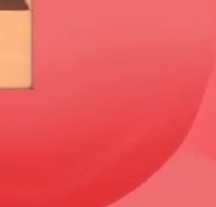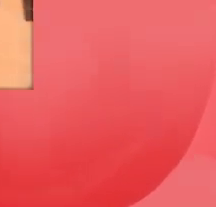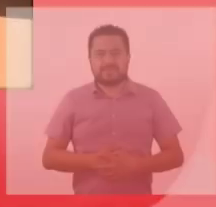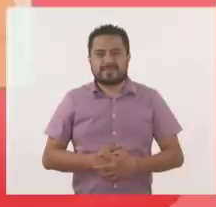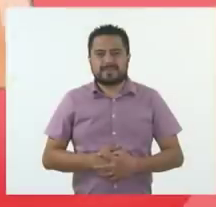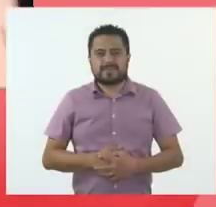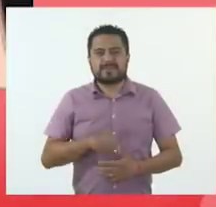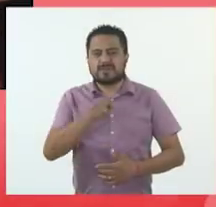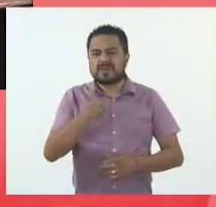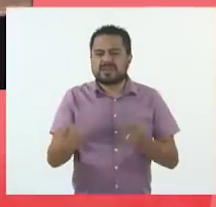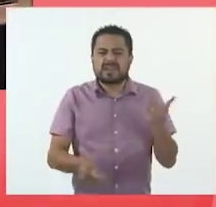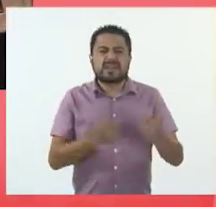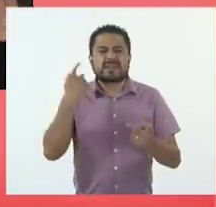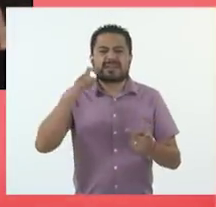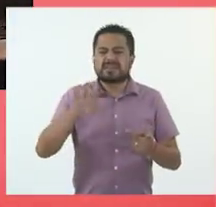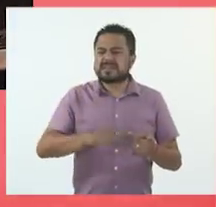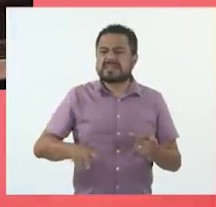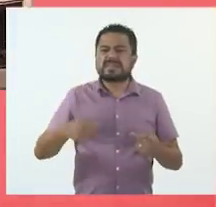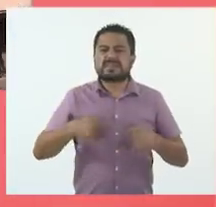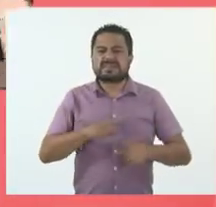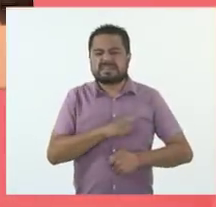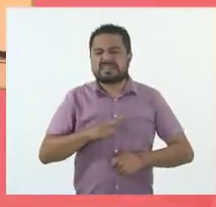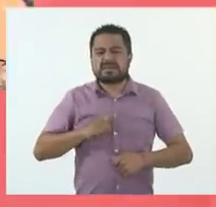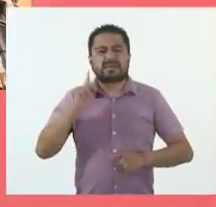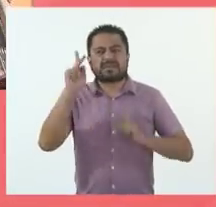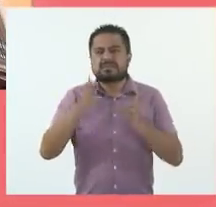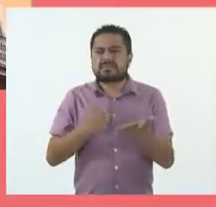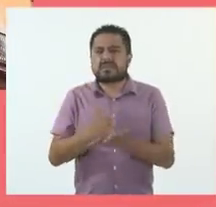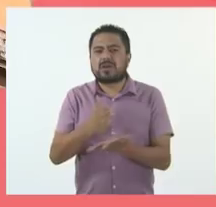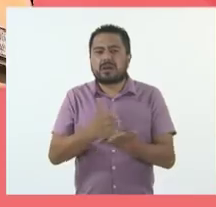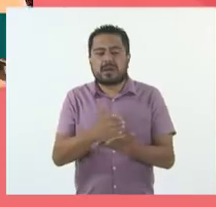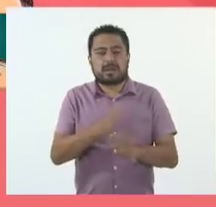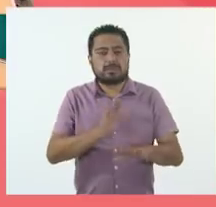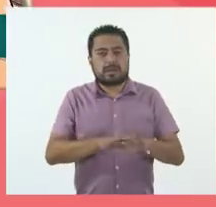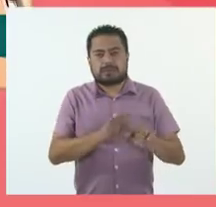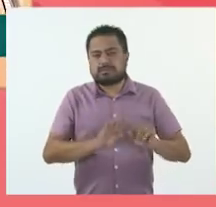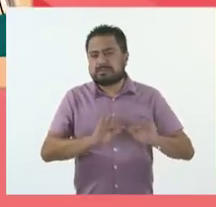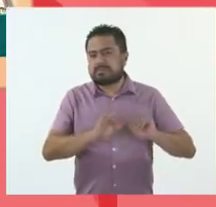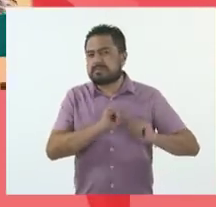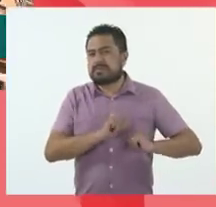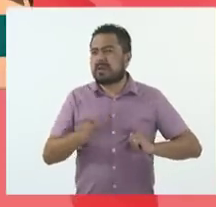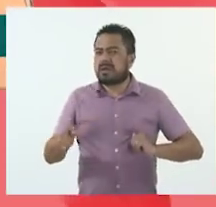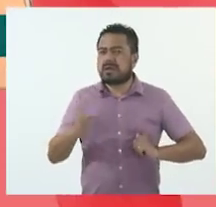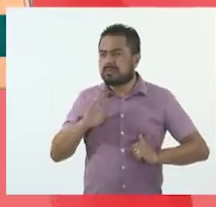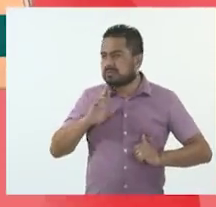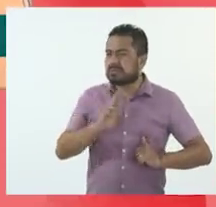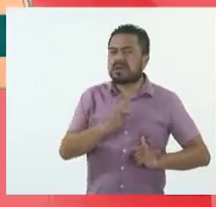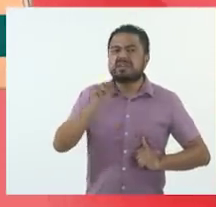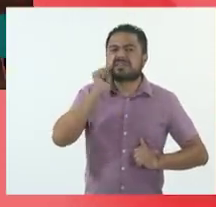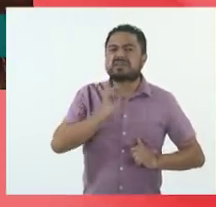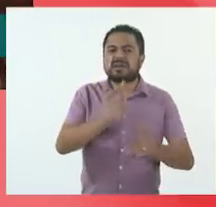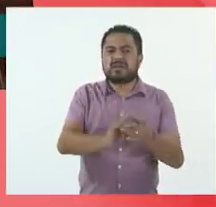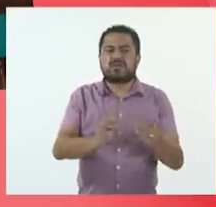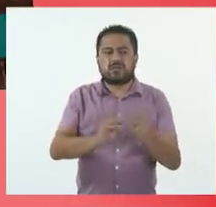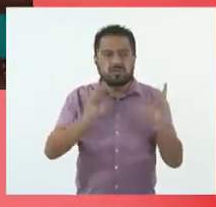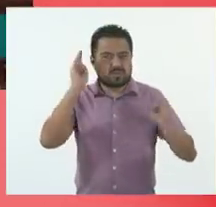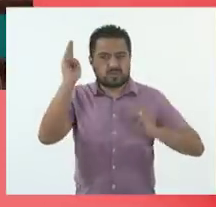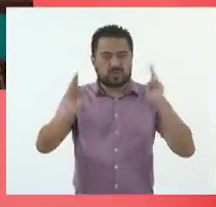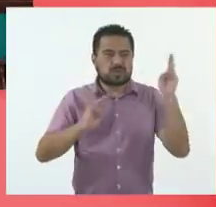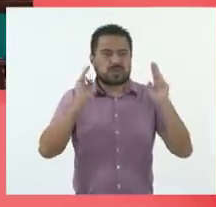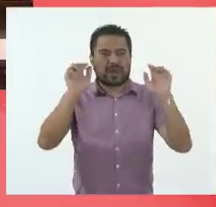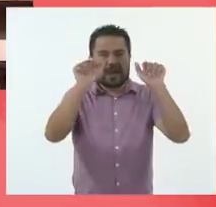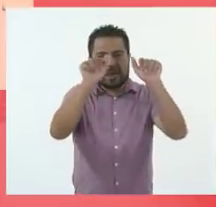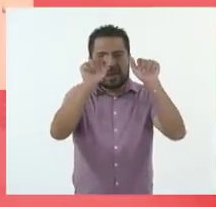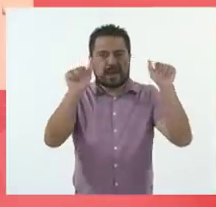Si le preguntas a los queretanos qué debes visitar, una de sus primeras respuestas siempre será el Museo de Arte